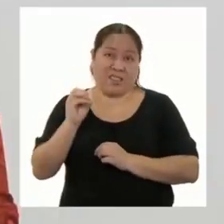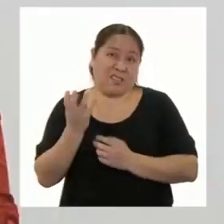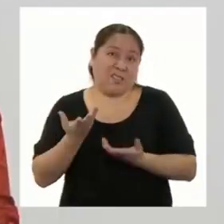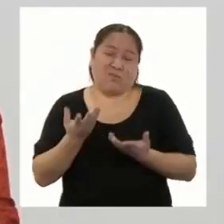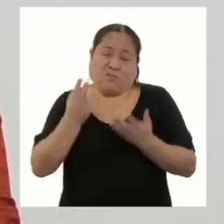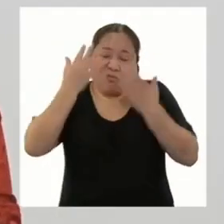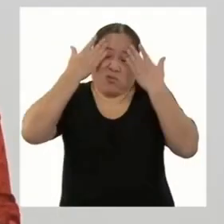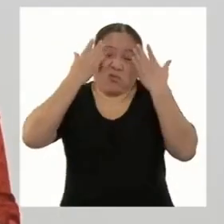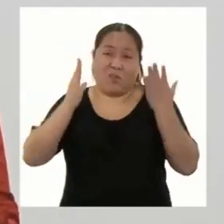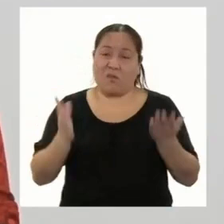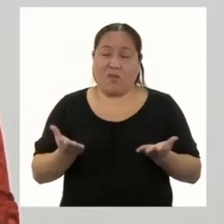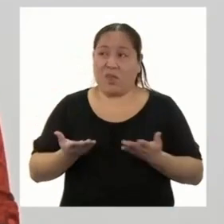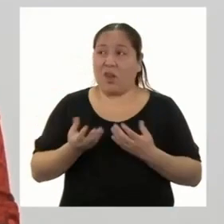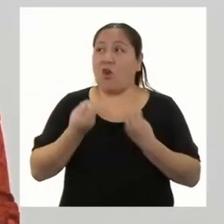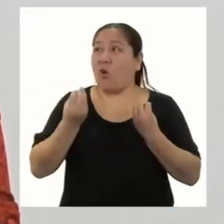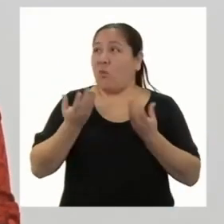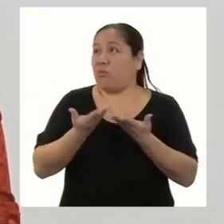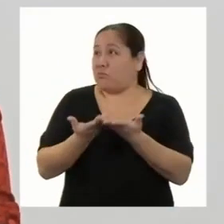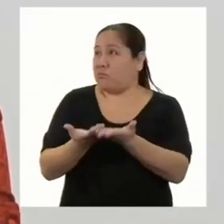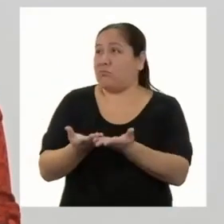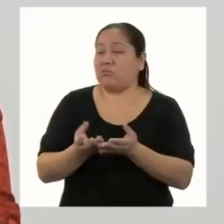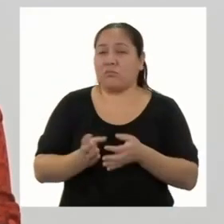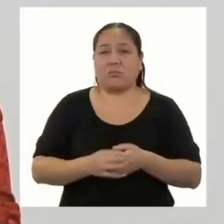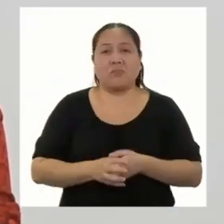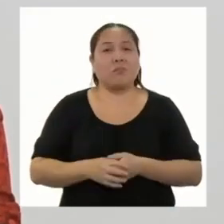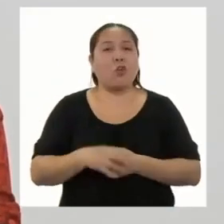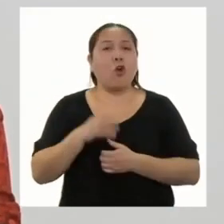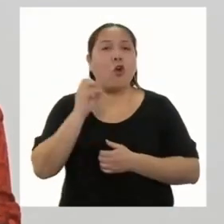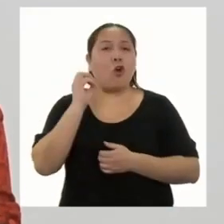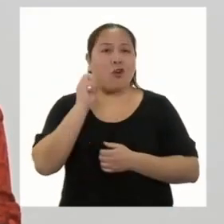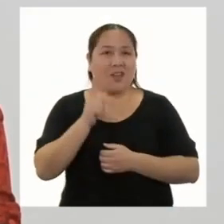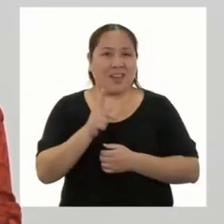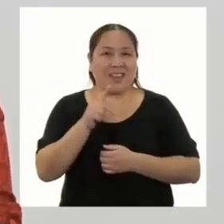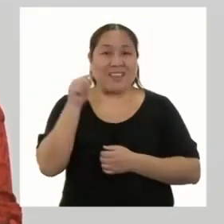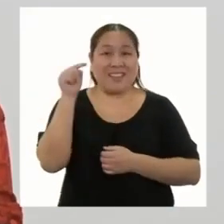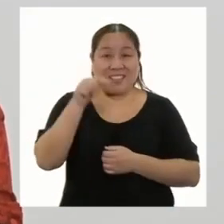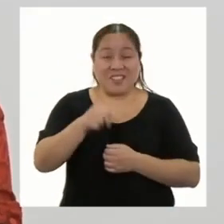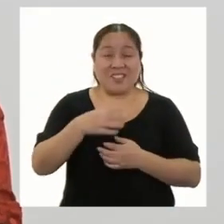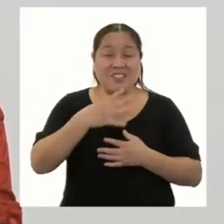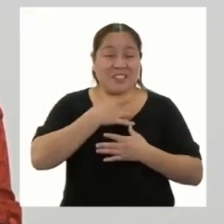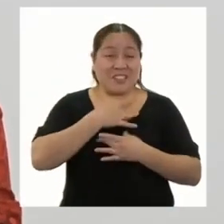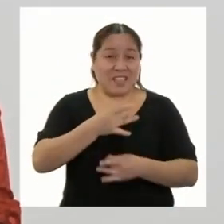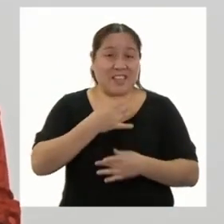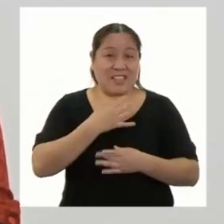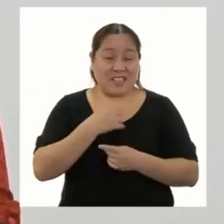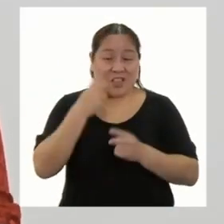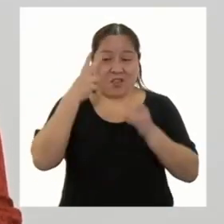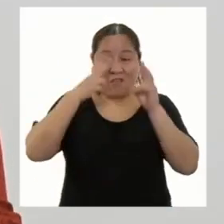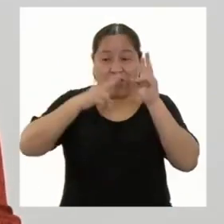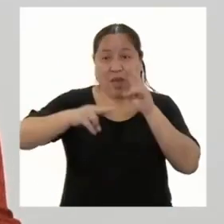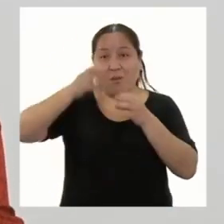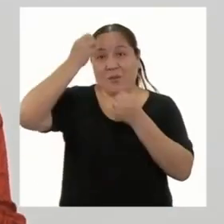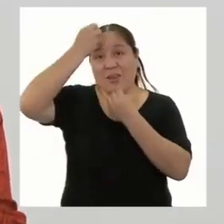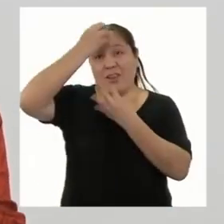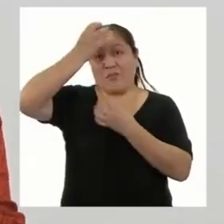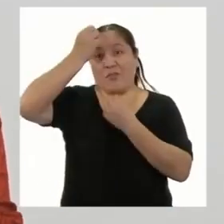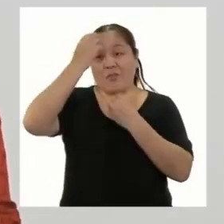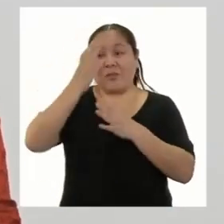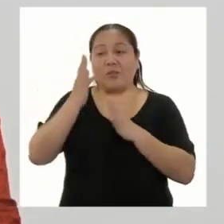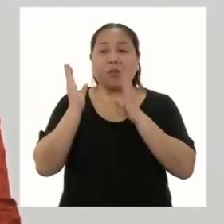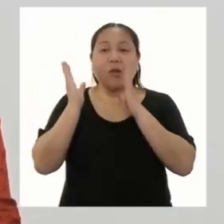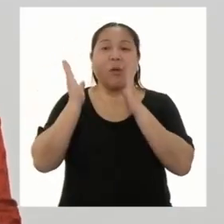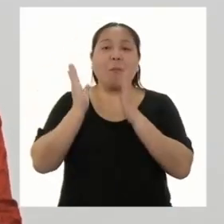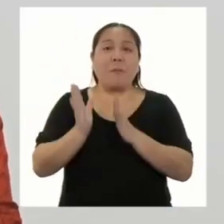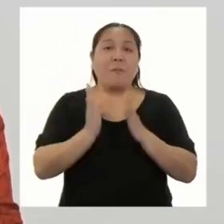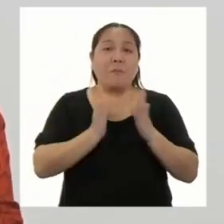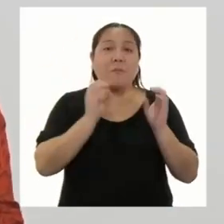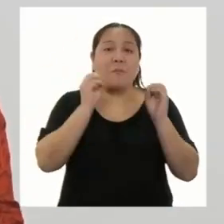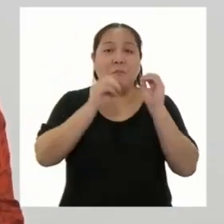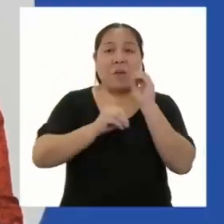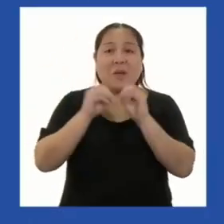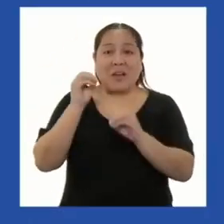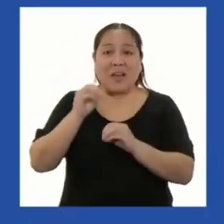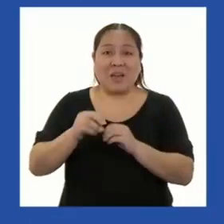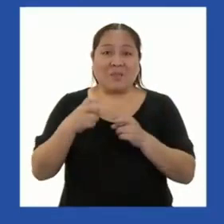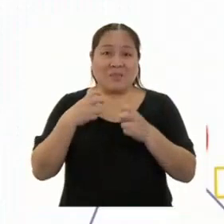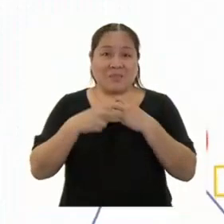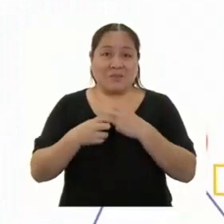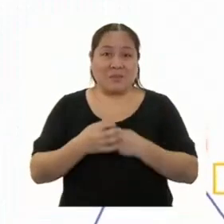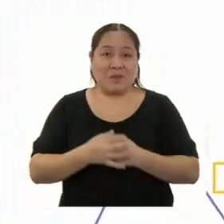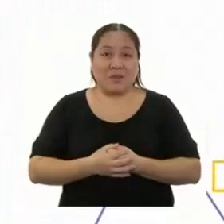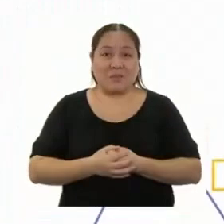1,30. Muy bien, es una situación interesante. Veamos los datos y formulemos bien el